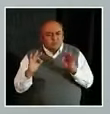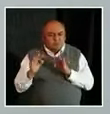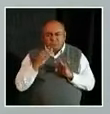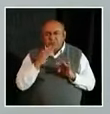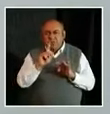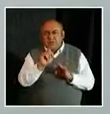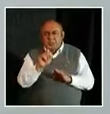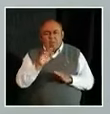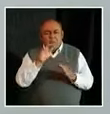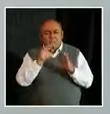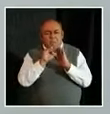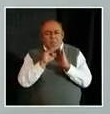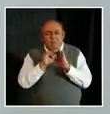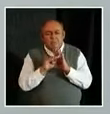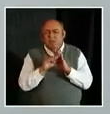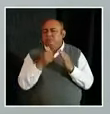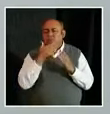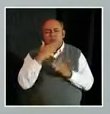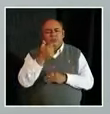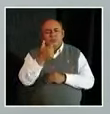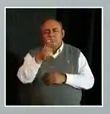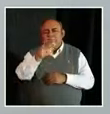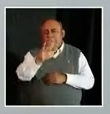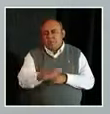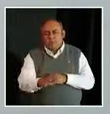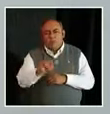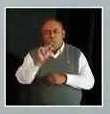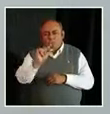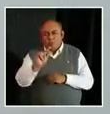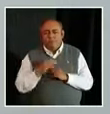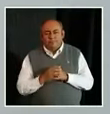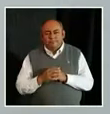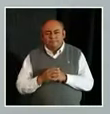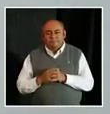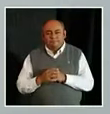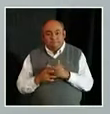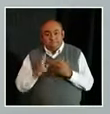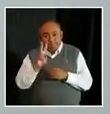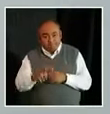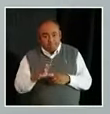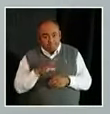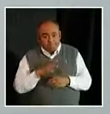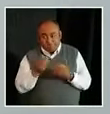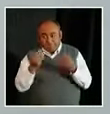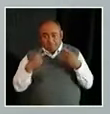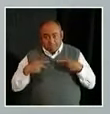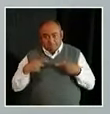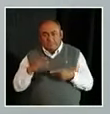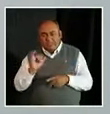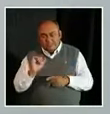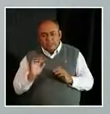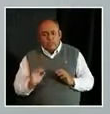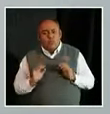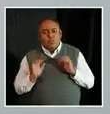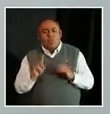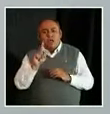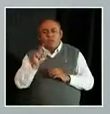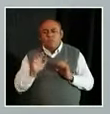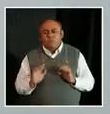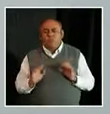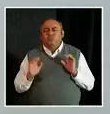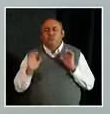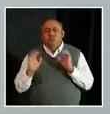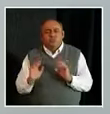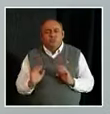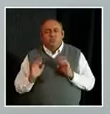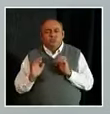señalado, al compañero anteriormente también nos dijo lo mismo. Y sí hay mucha gente que lo está haciendo. Nosotros recibimos, y